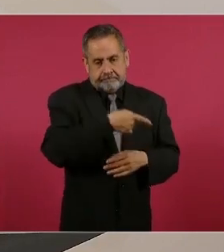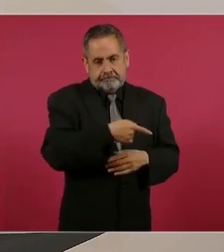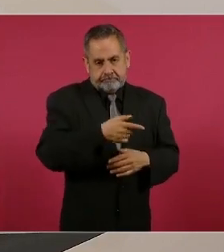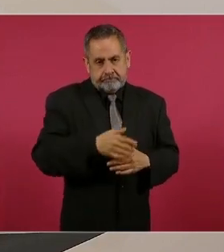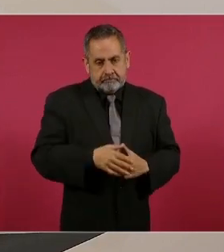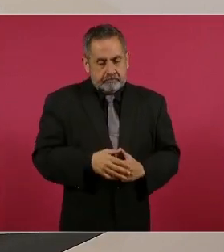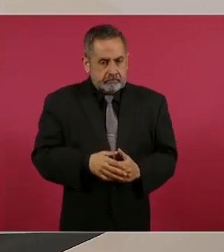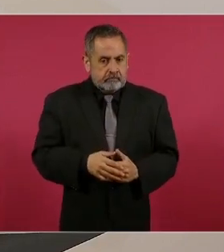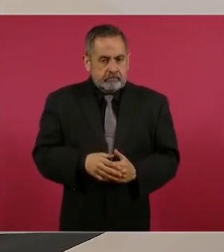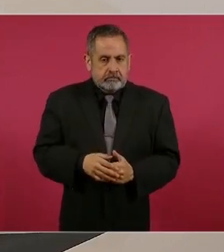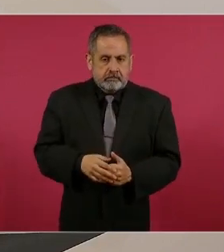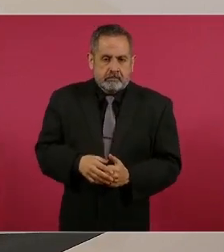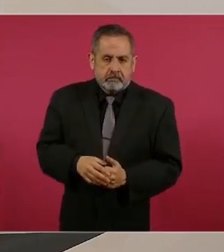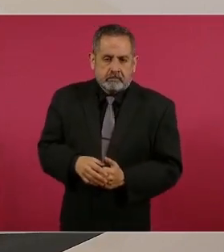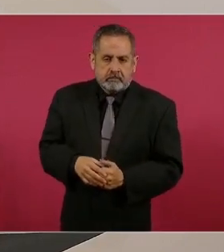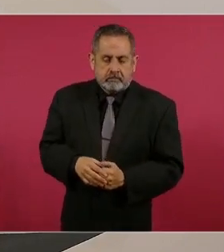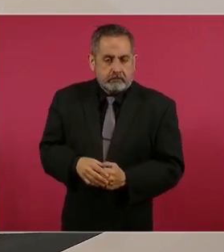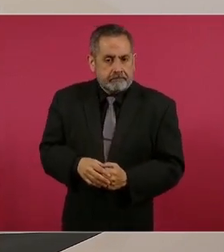pues